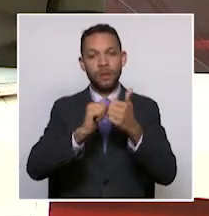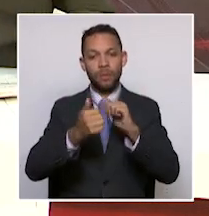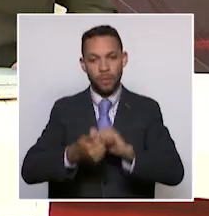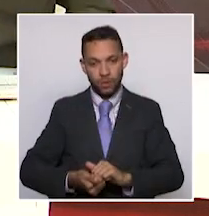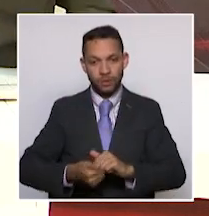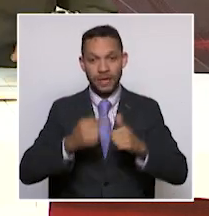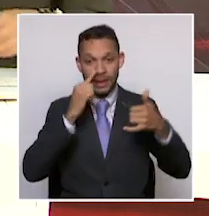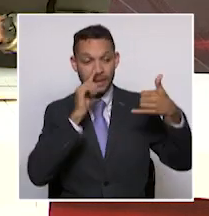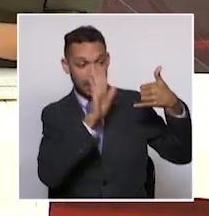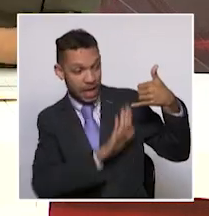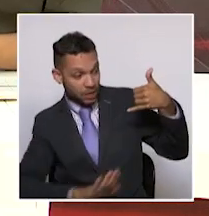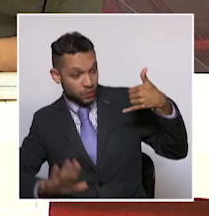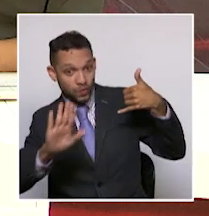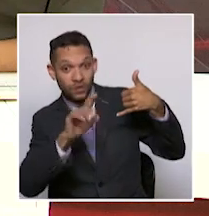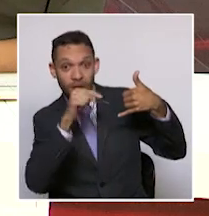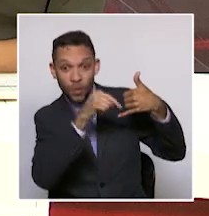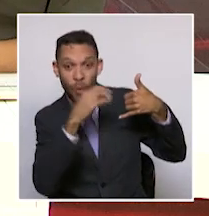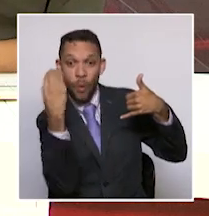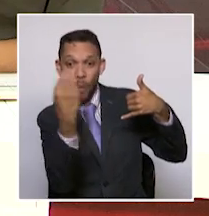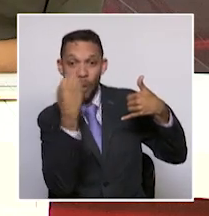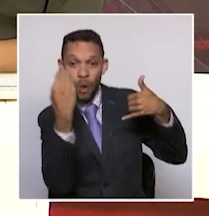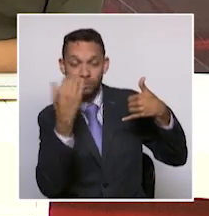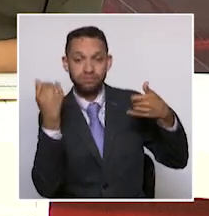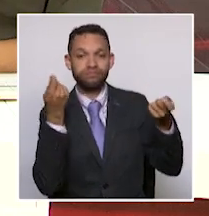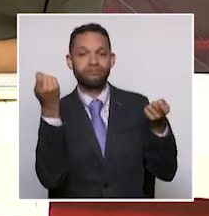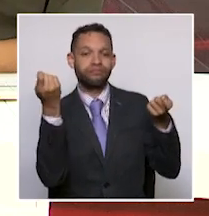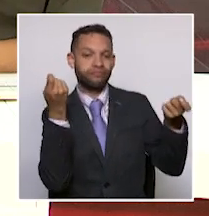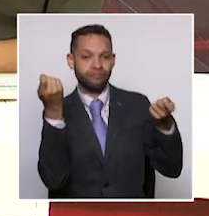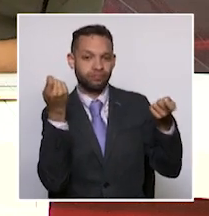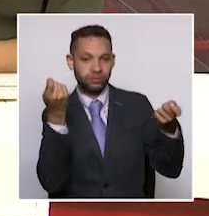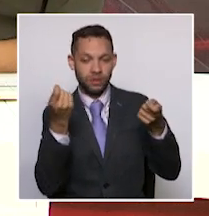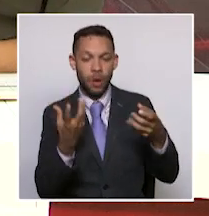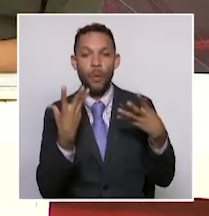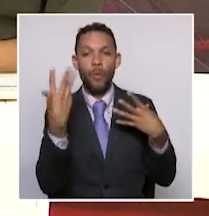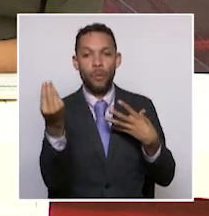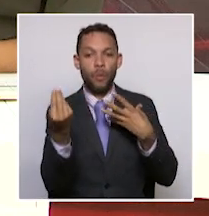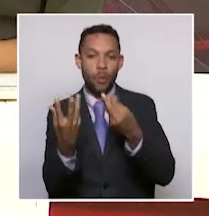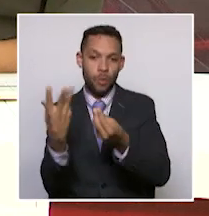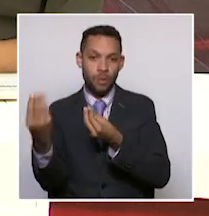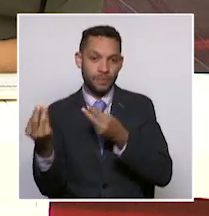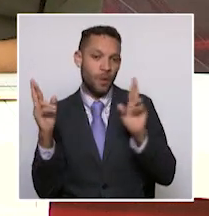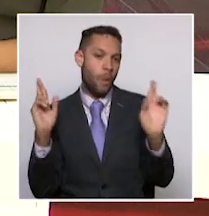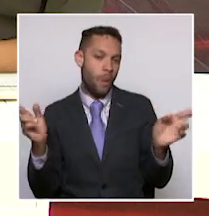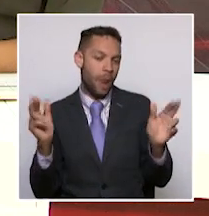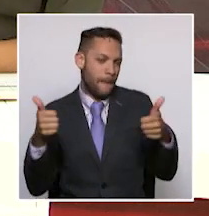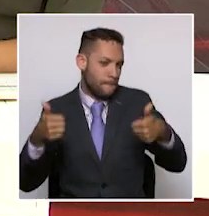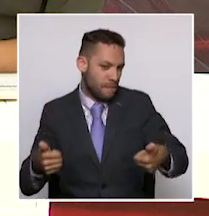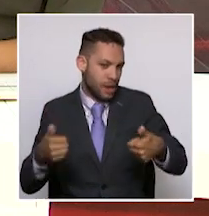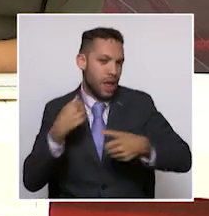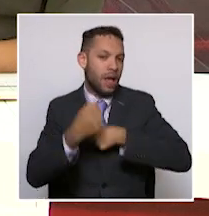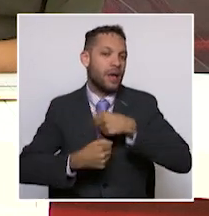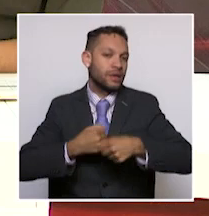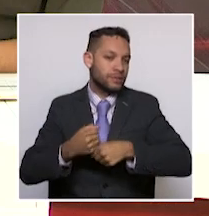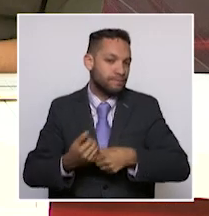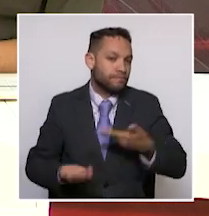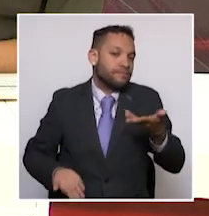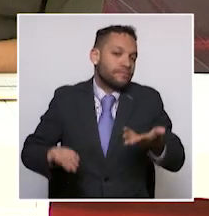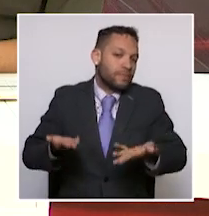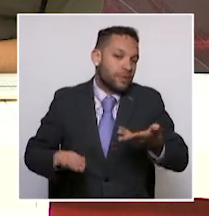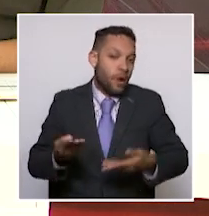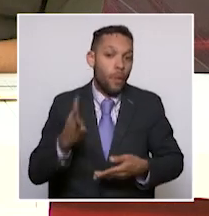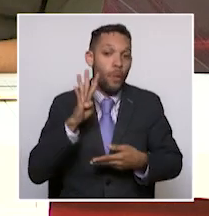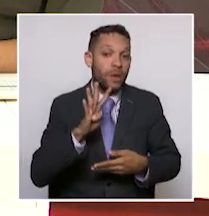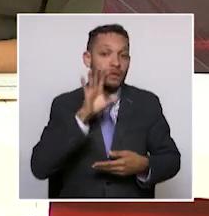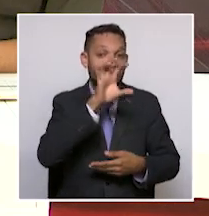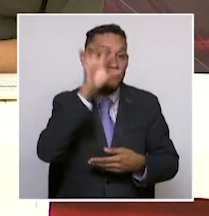sido la que ha ejercido la hegemonía en estas justas, pero vamos a ver cómo va en este año porque hay cuatro países